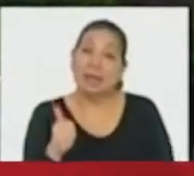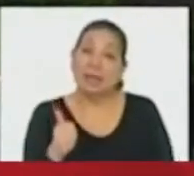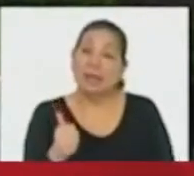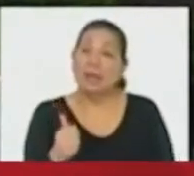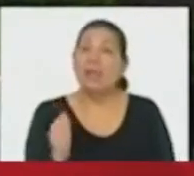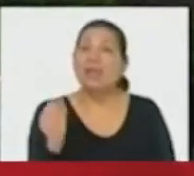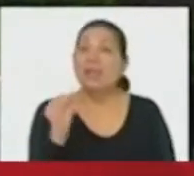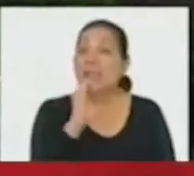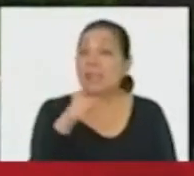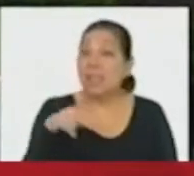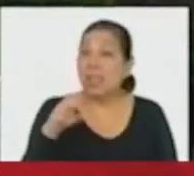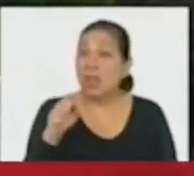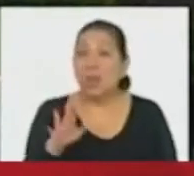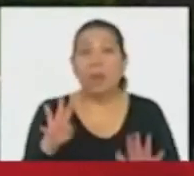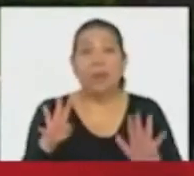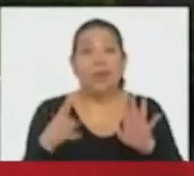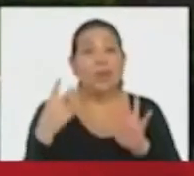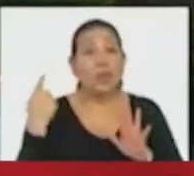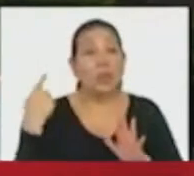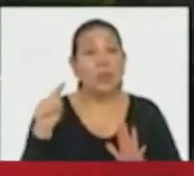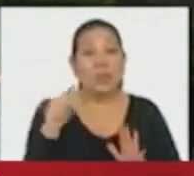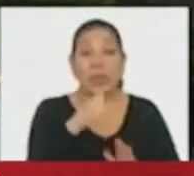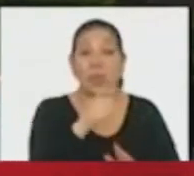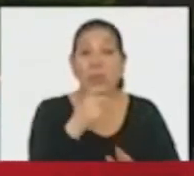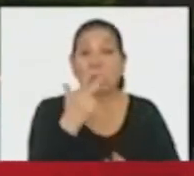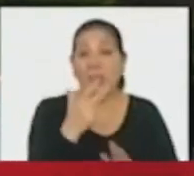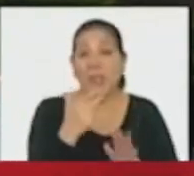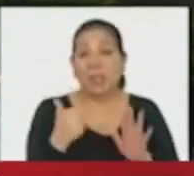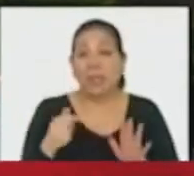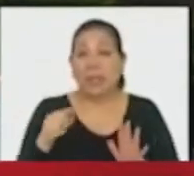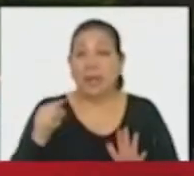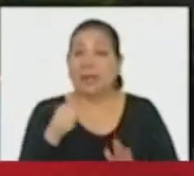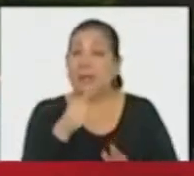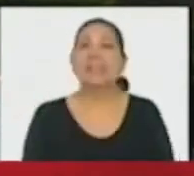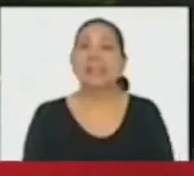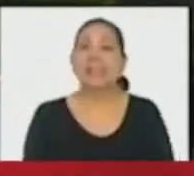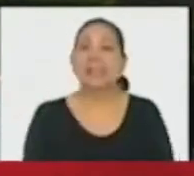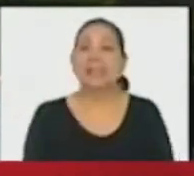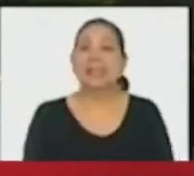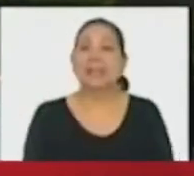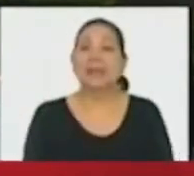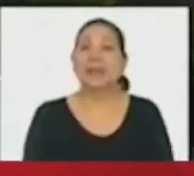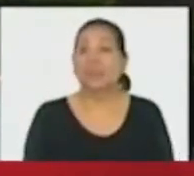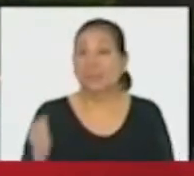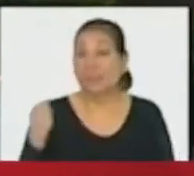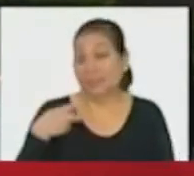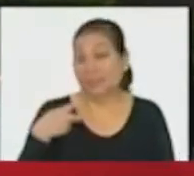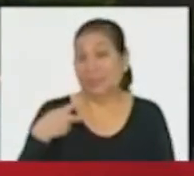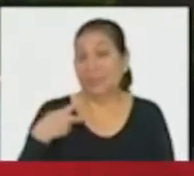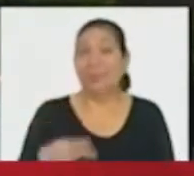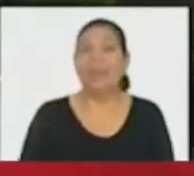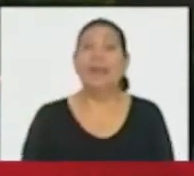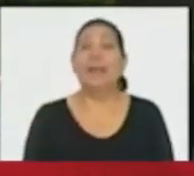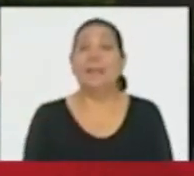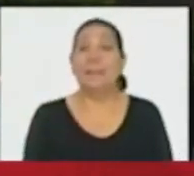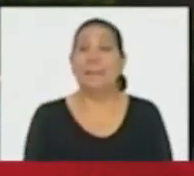destino farm 19 millones 136 mil 100 el segundo